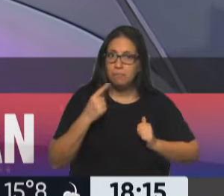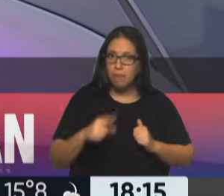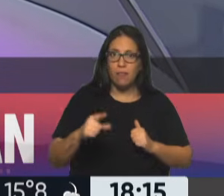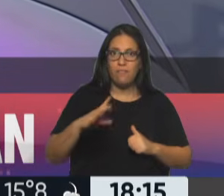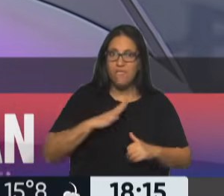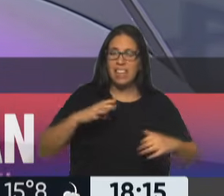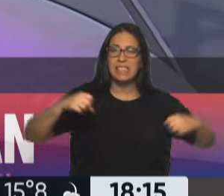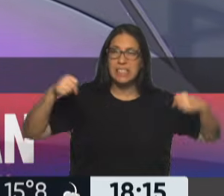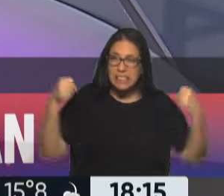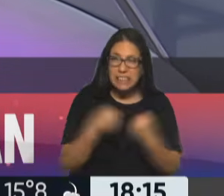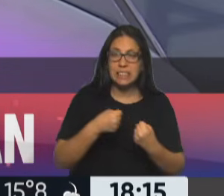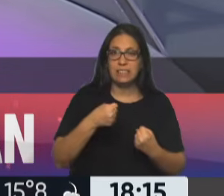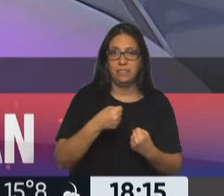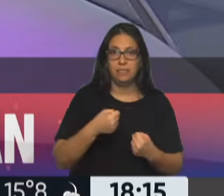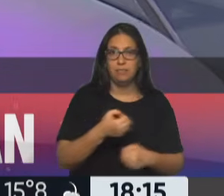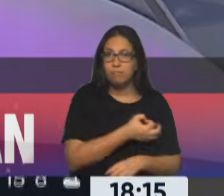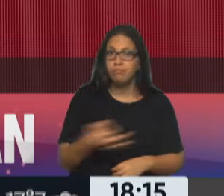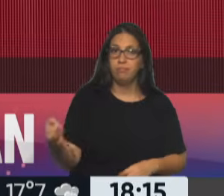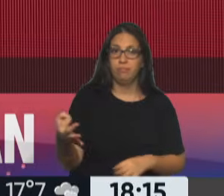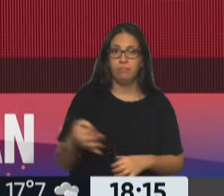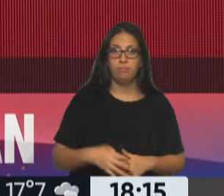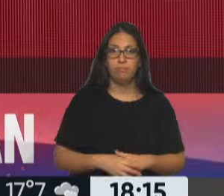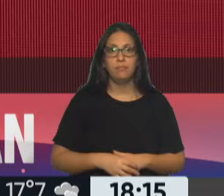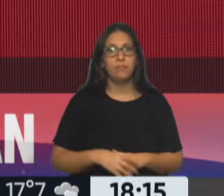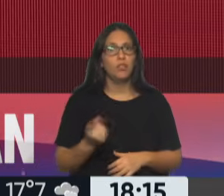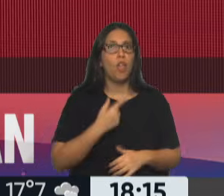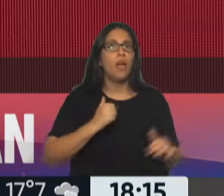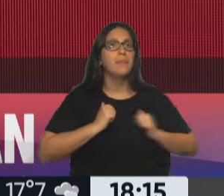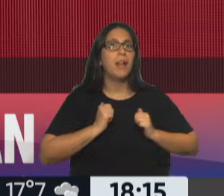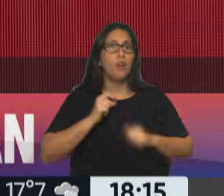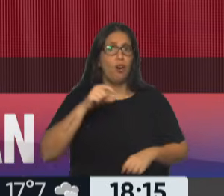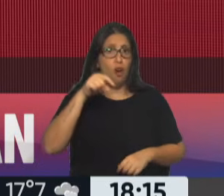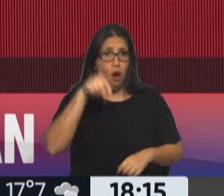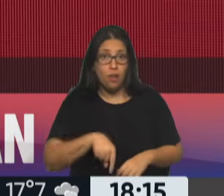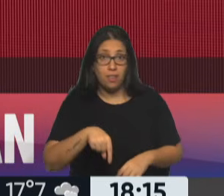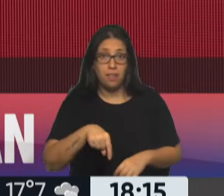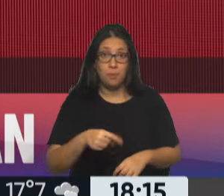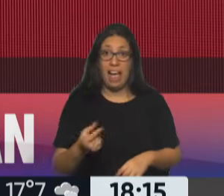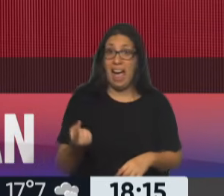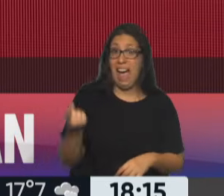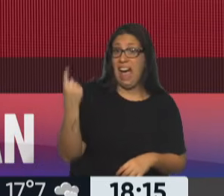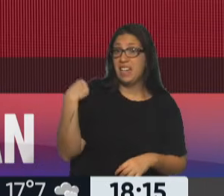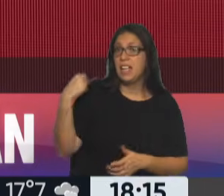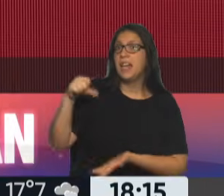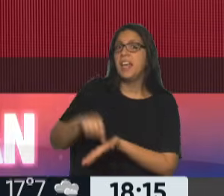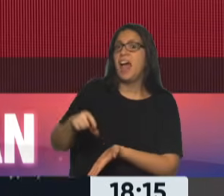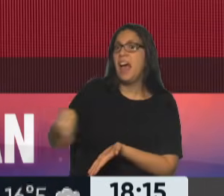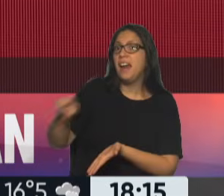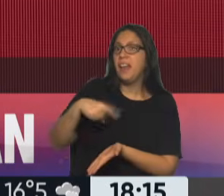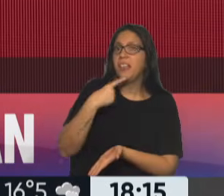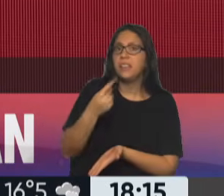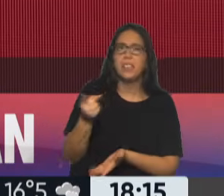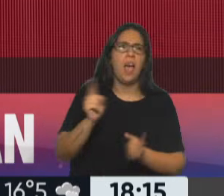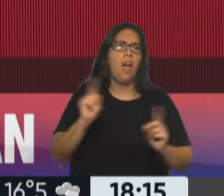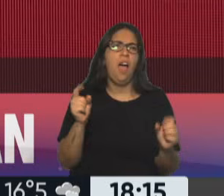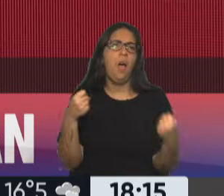llega, no se ponen de acuerdo, por eso el acuerdo no llega, ¿verdad? Sí, máximas expectativas hoy, porque Hoy, hasta ayer Irán negaba que hubiera otra historia, tal acuerdo,